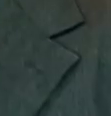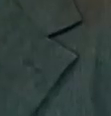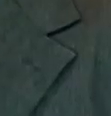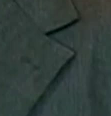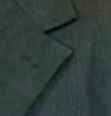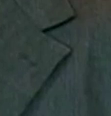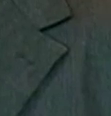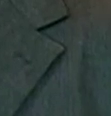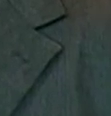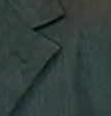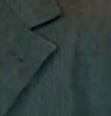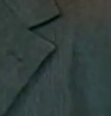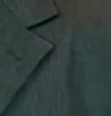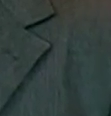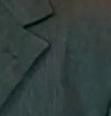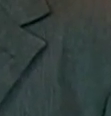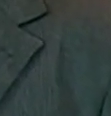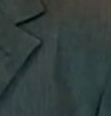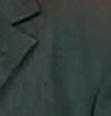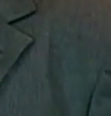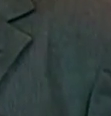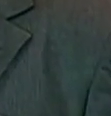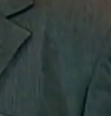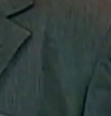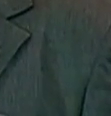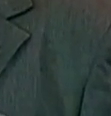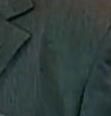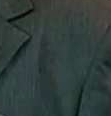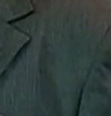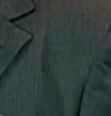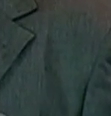egoísmo que otra vez